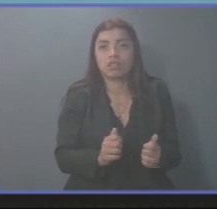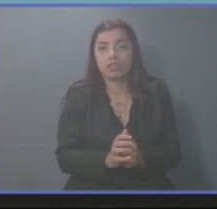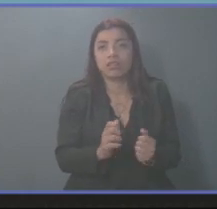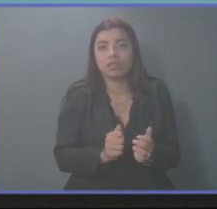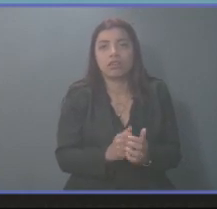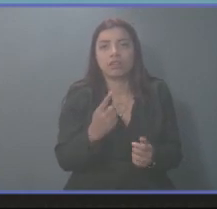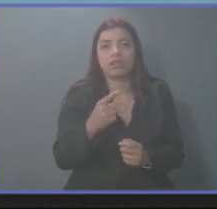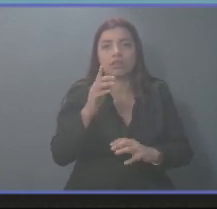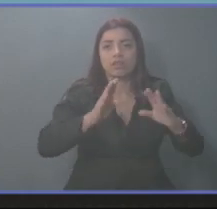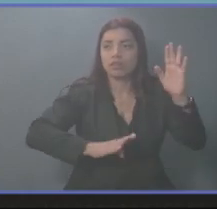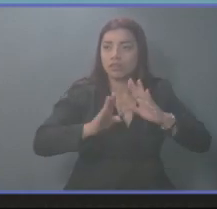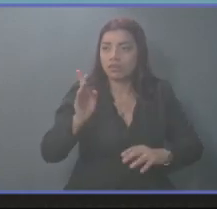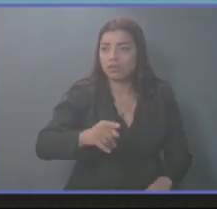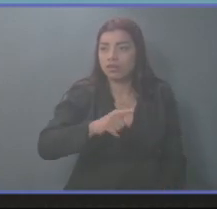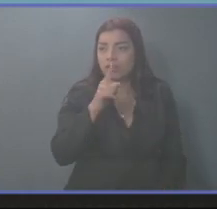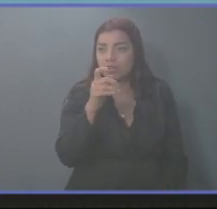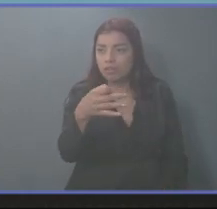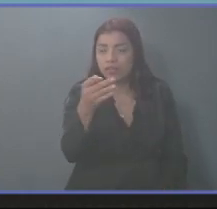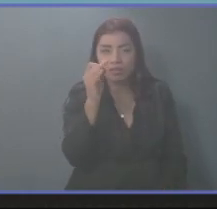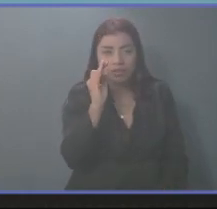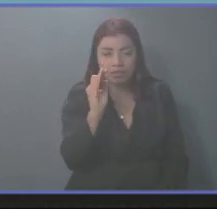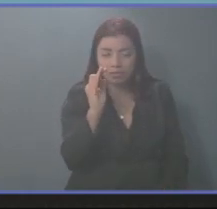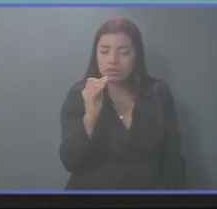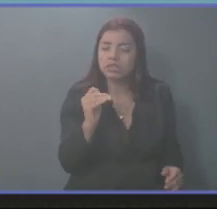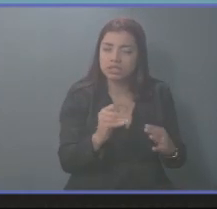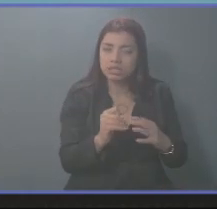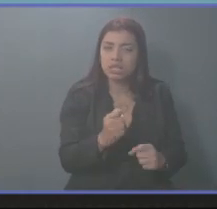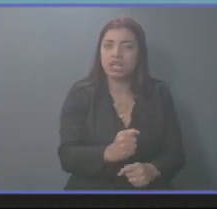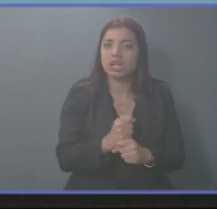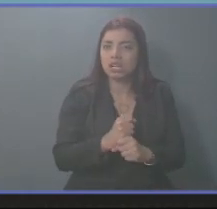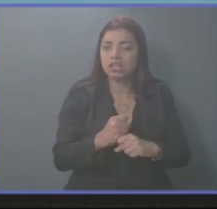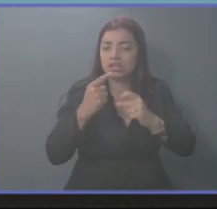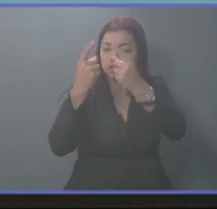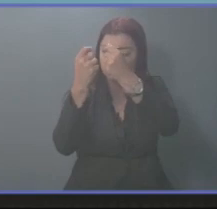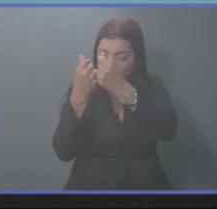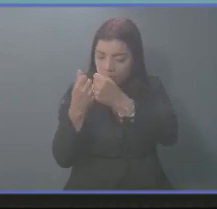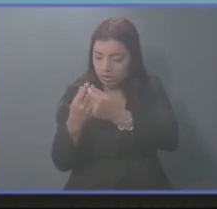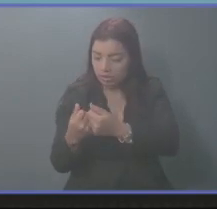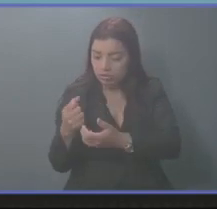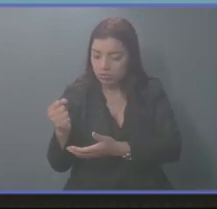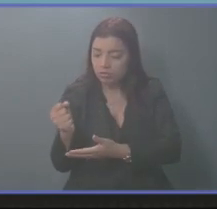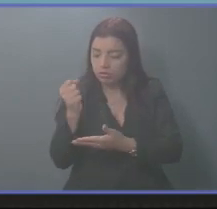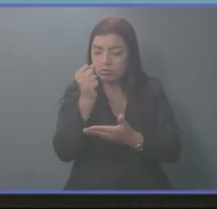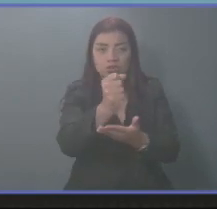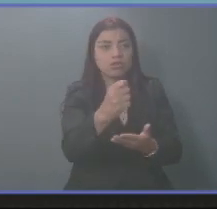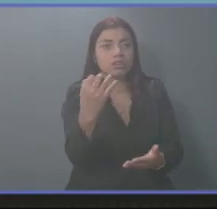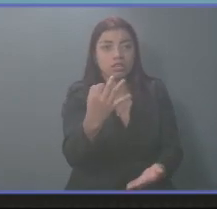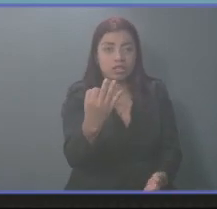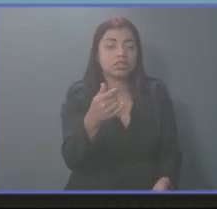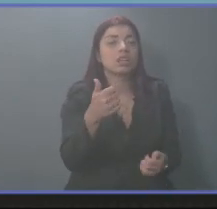puedan participar. Y además que se garantice el presupuesto que esto requiere. Muchas gracias, presidente.